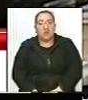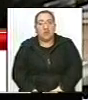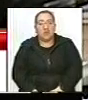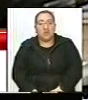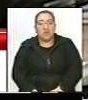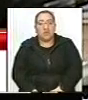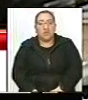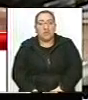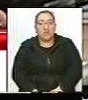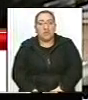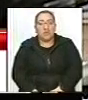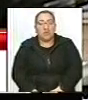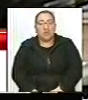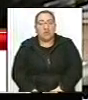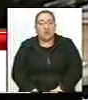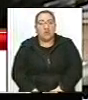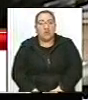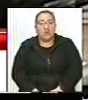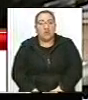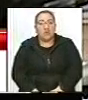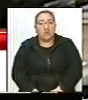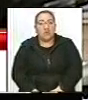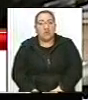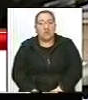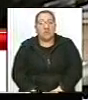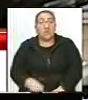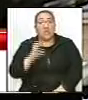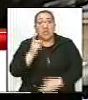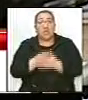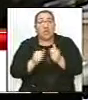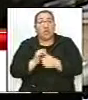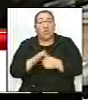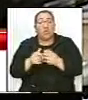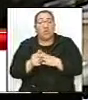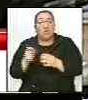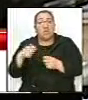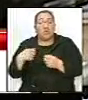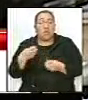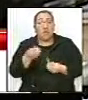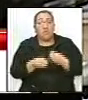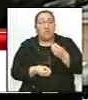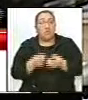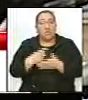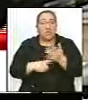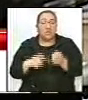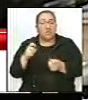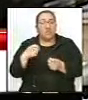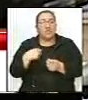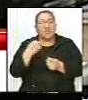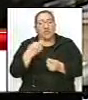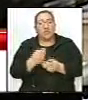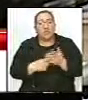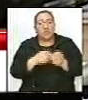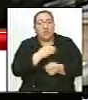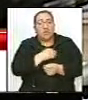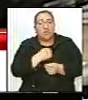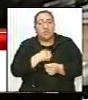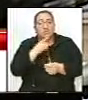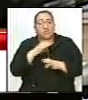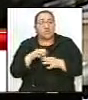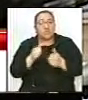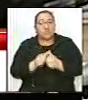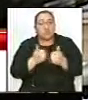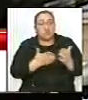que a través de los sectores podamos dar el aporte necesario. En este caso, yo estoy seguro que el ministro debe estar haciendo